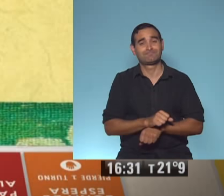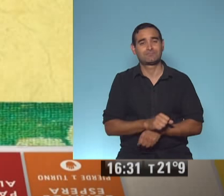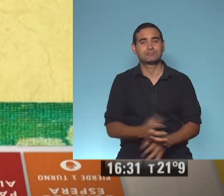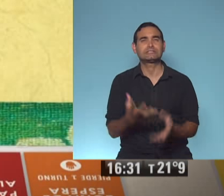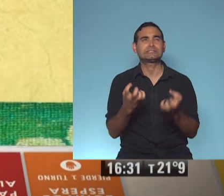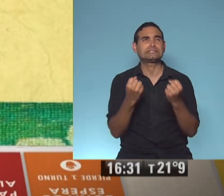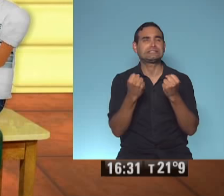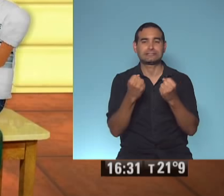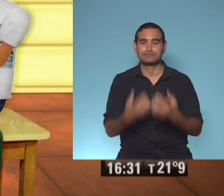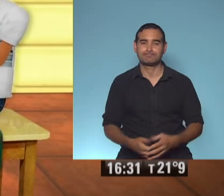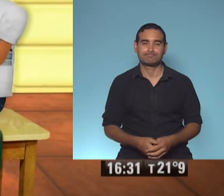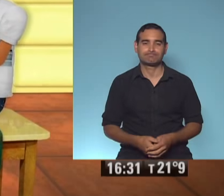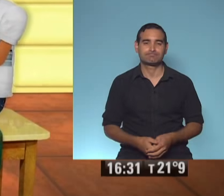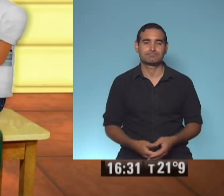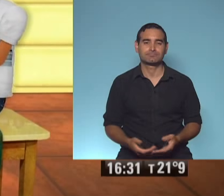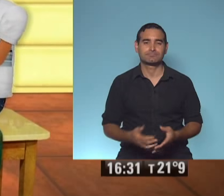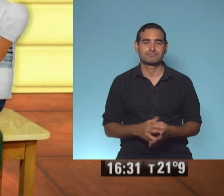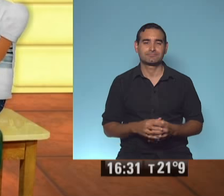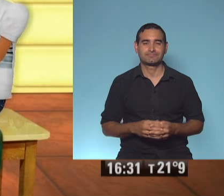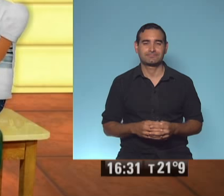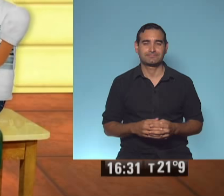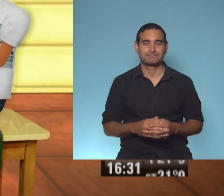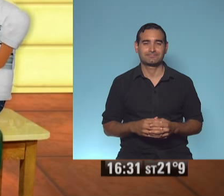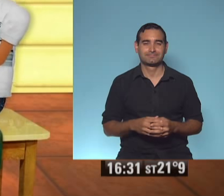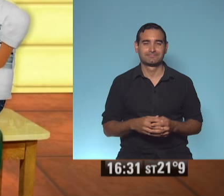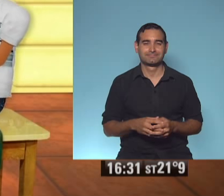¡No! ¡No!